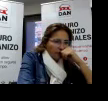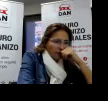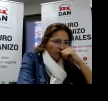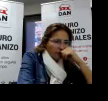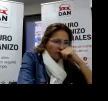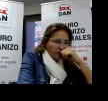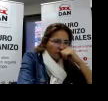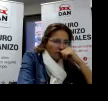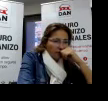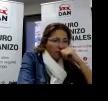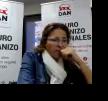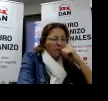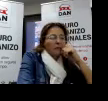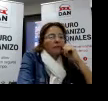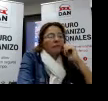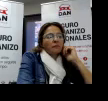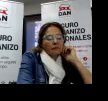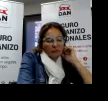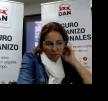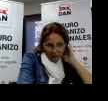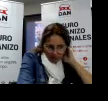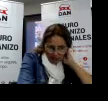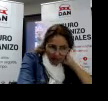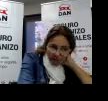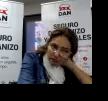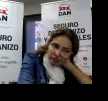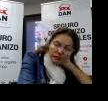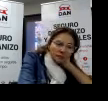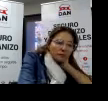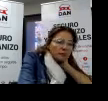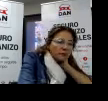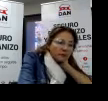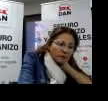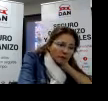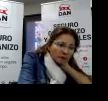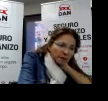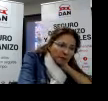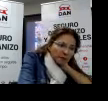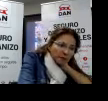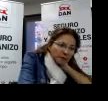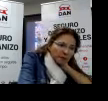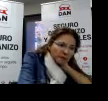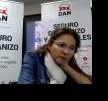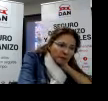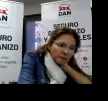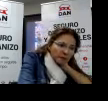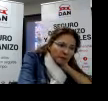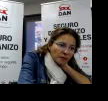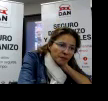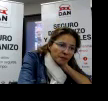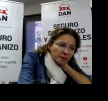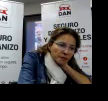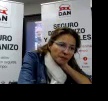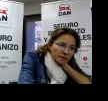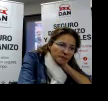a tornar cada vez más clarito, se empieza a acercar al blanco, sobre todo en zonas del centro del país, también